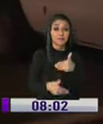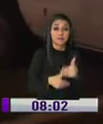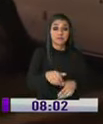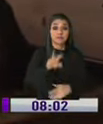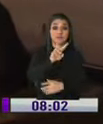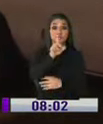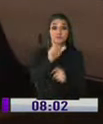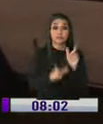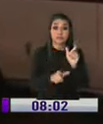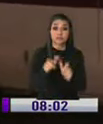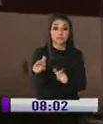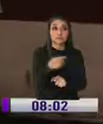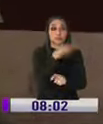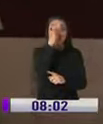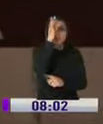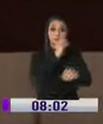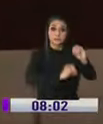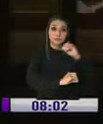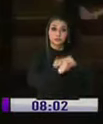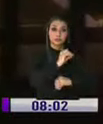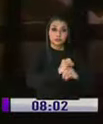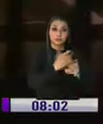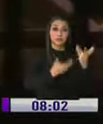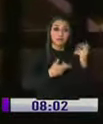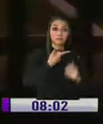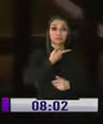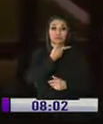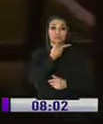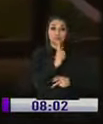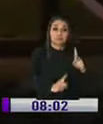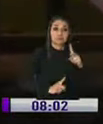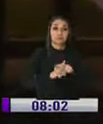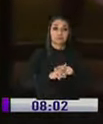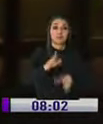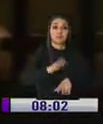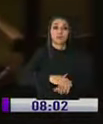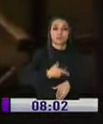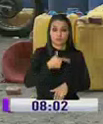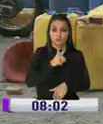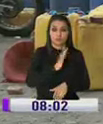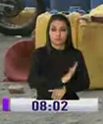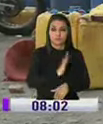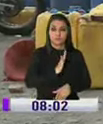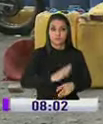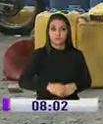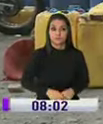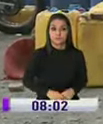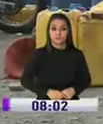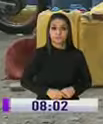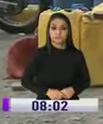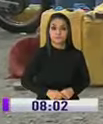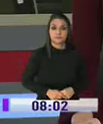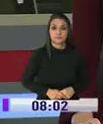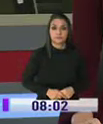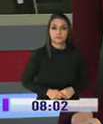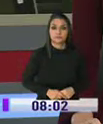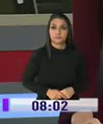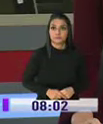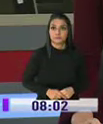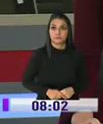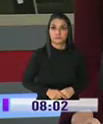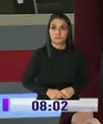en observación bajo sospecha de intoxicación por consumo de metanol. En Quito informó Iván Casamen. Y en San